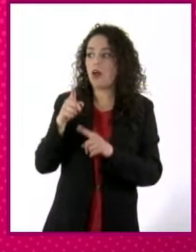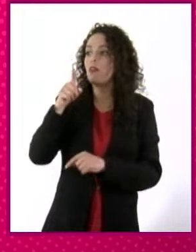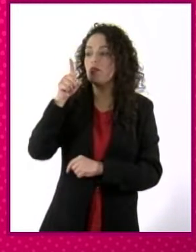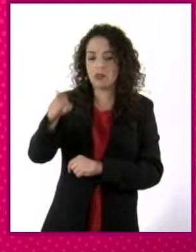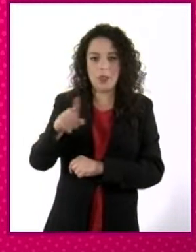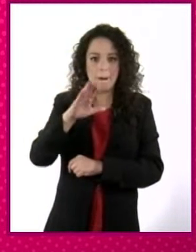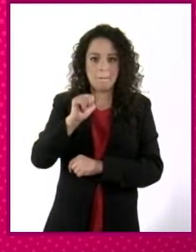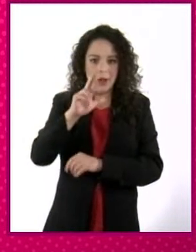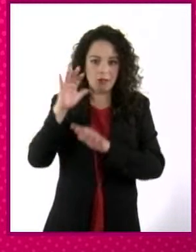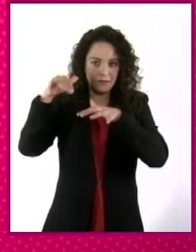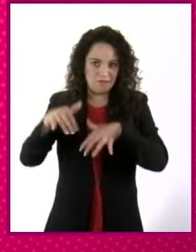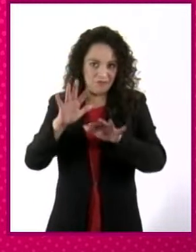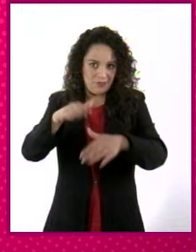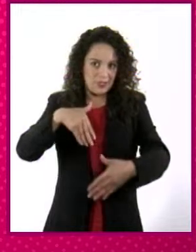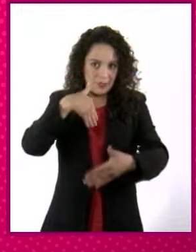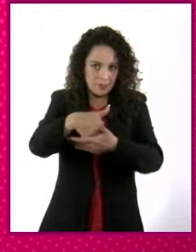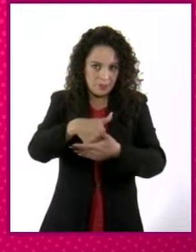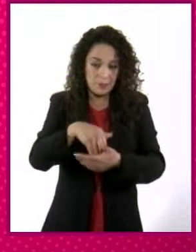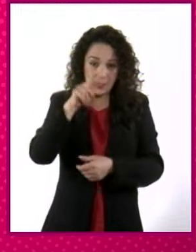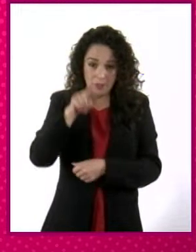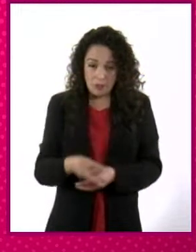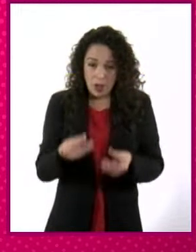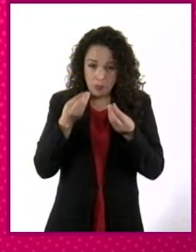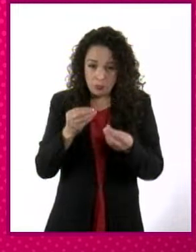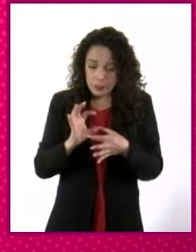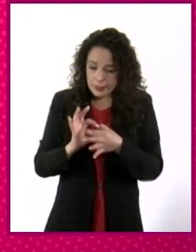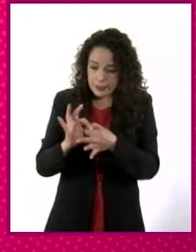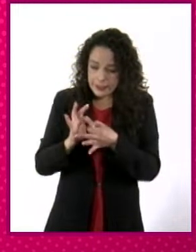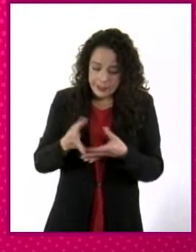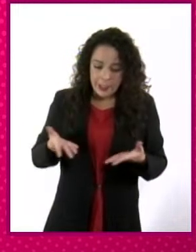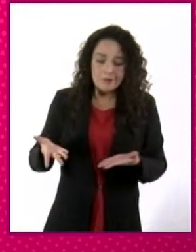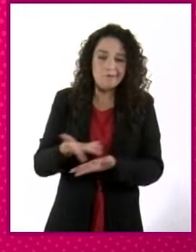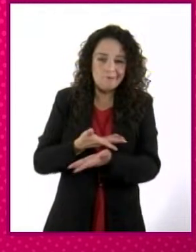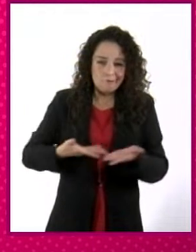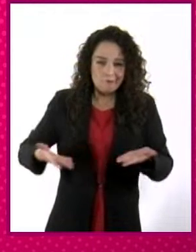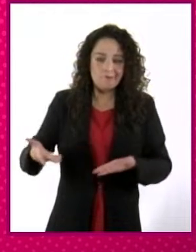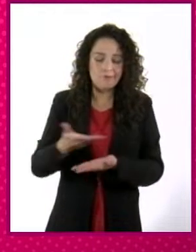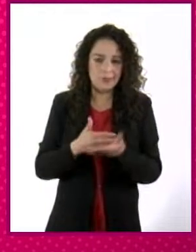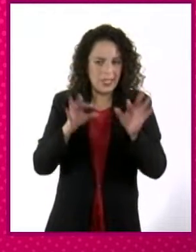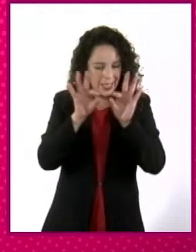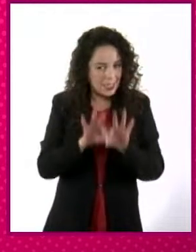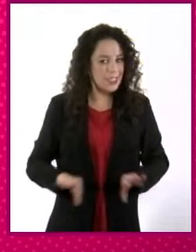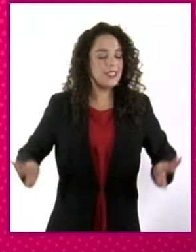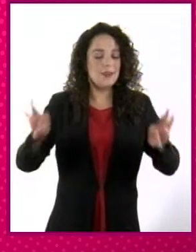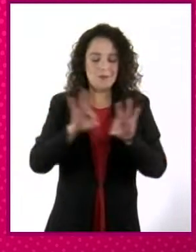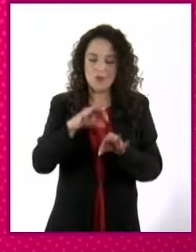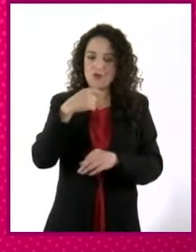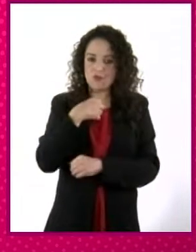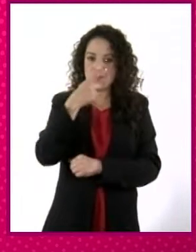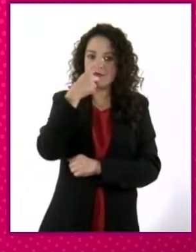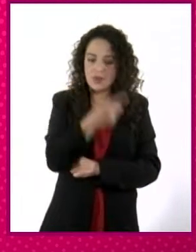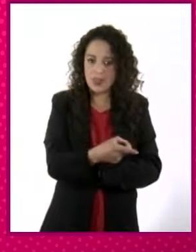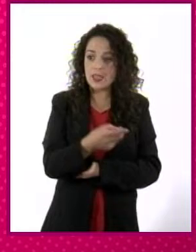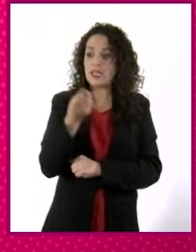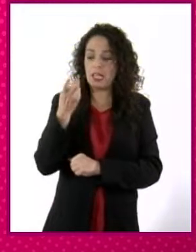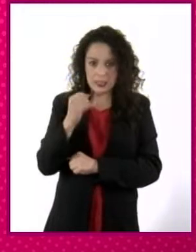una estrecha convivencia. Una cosa que es importante decir es que esta convivencia fue posible porque estaba permitida por la